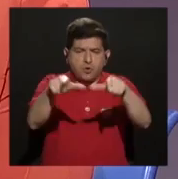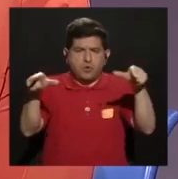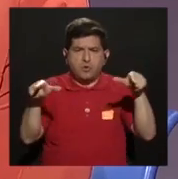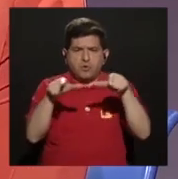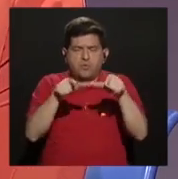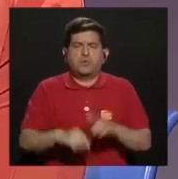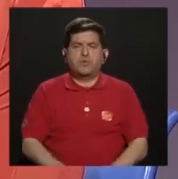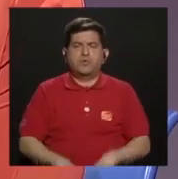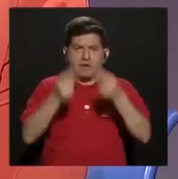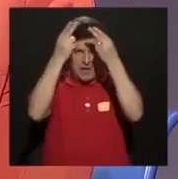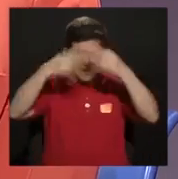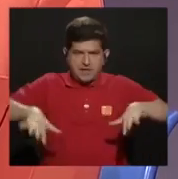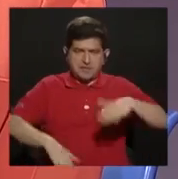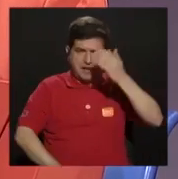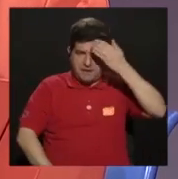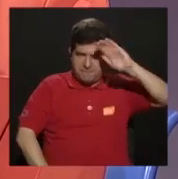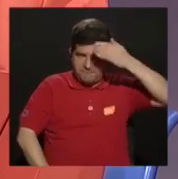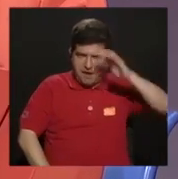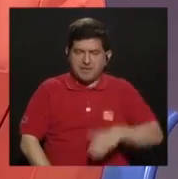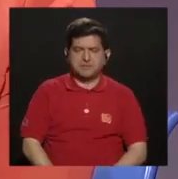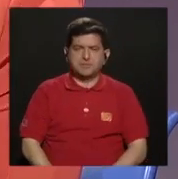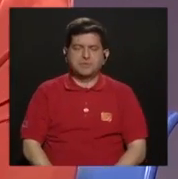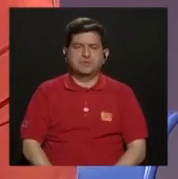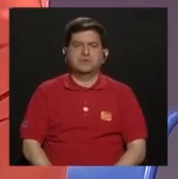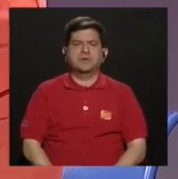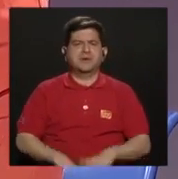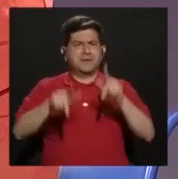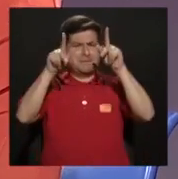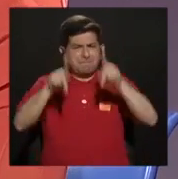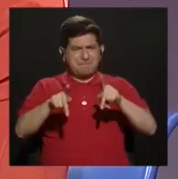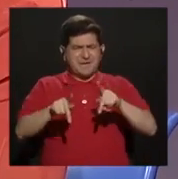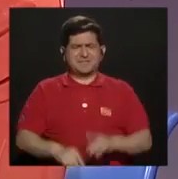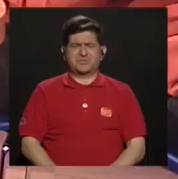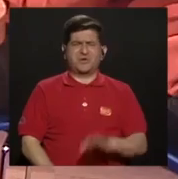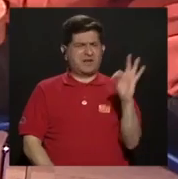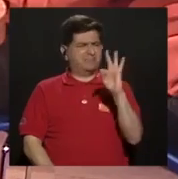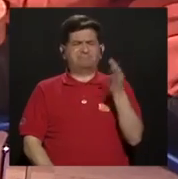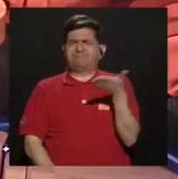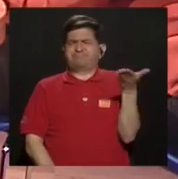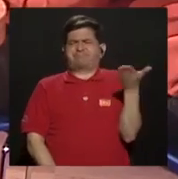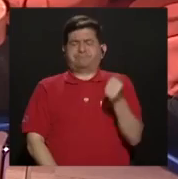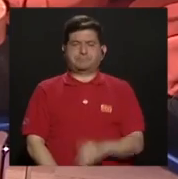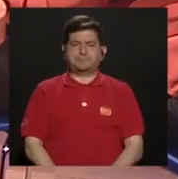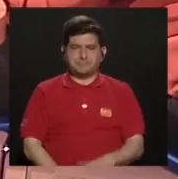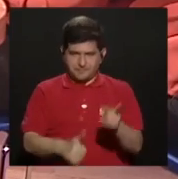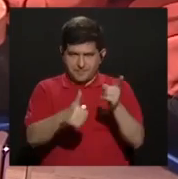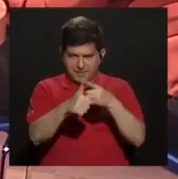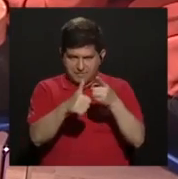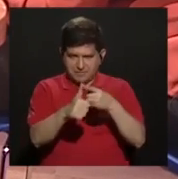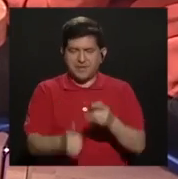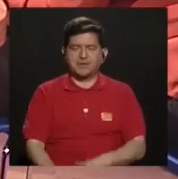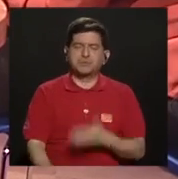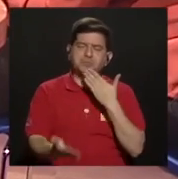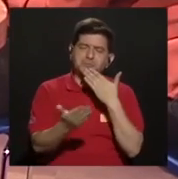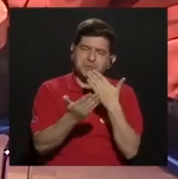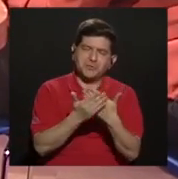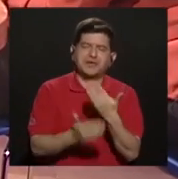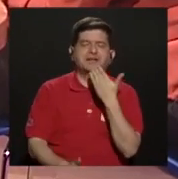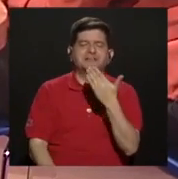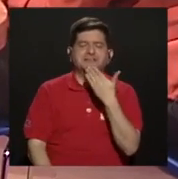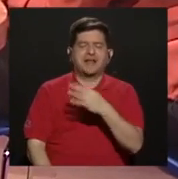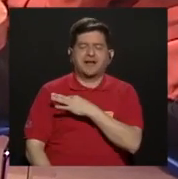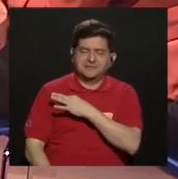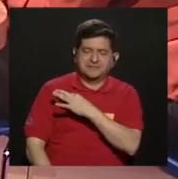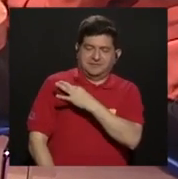de Facebook Irreverencias. ¿Qué es una persona trans? Primero que nada, buenas, gracias por la